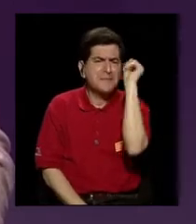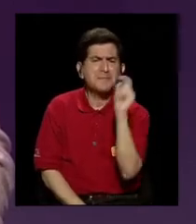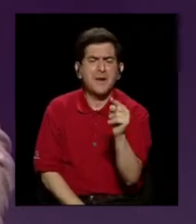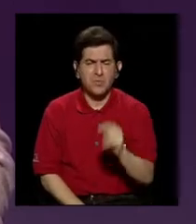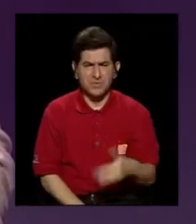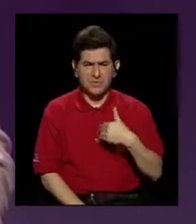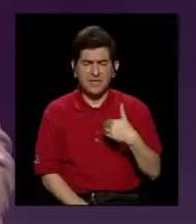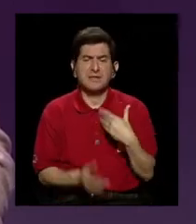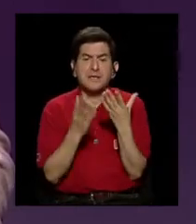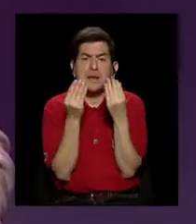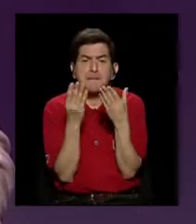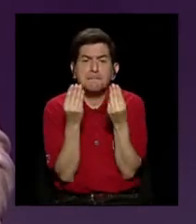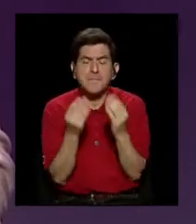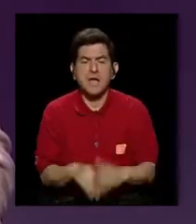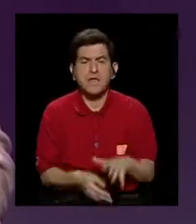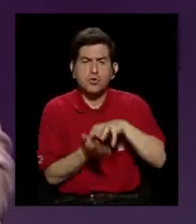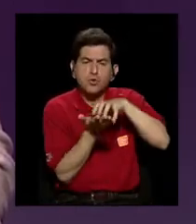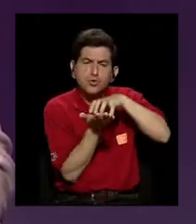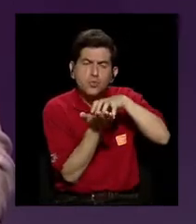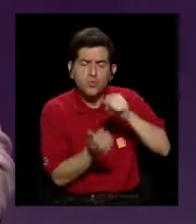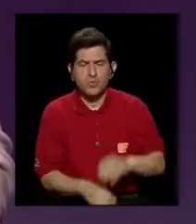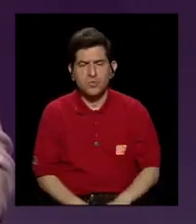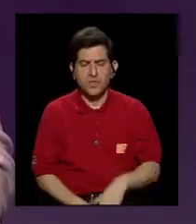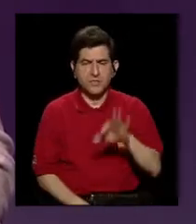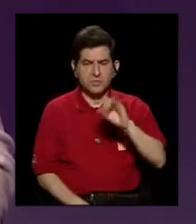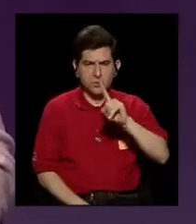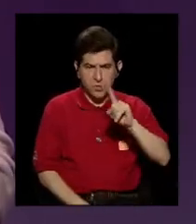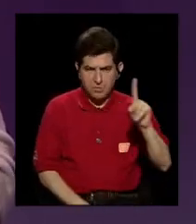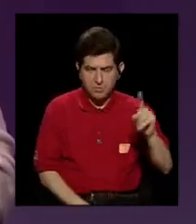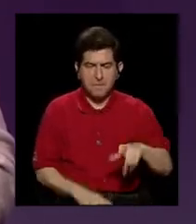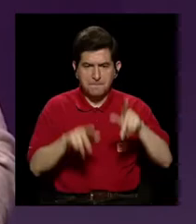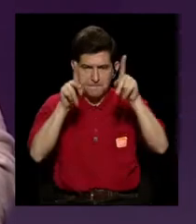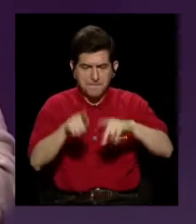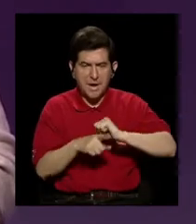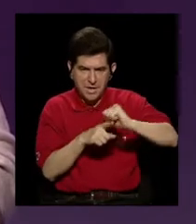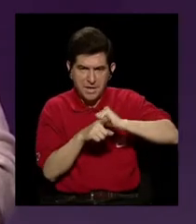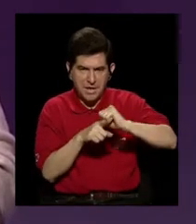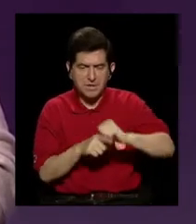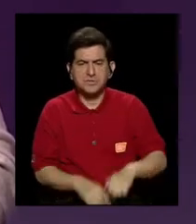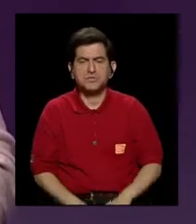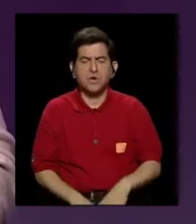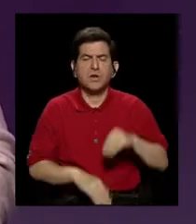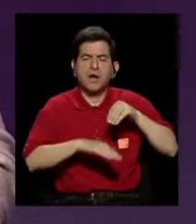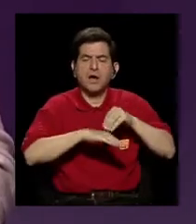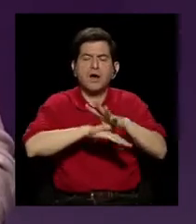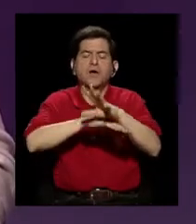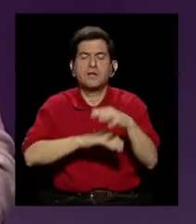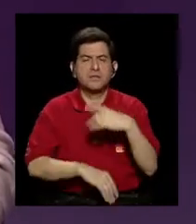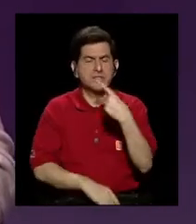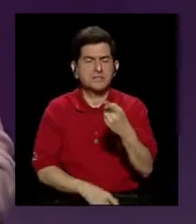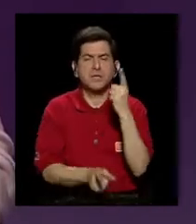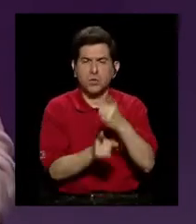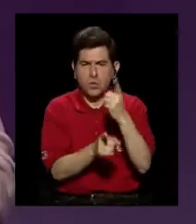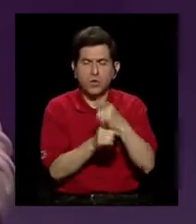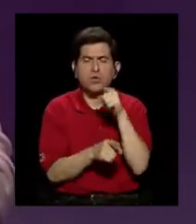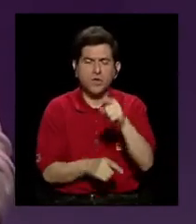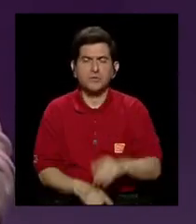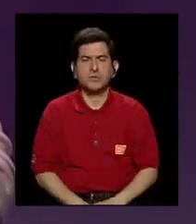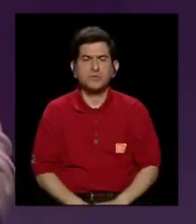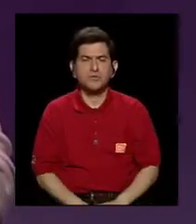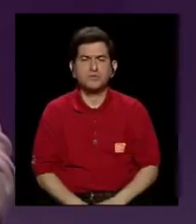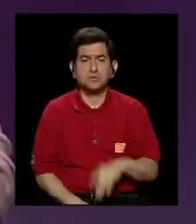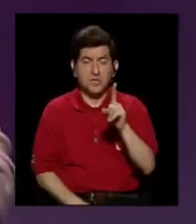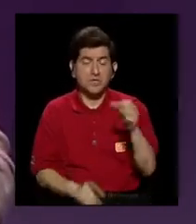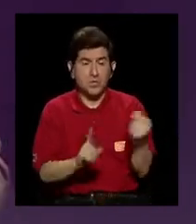tiene miedo, si tiene dudas. En el 911 las personas capacitadas le van a poder orientar, le van a decir efectivamente usted está viviendo